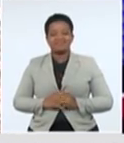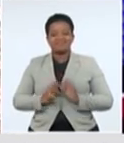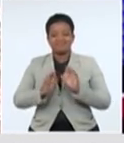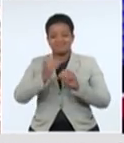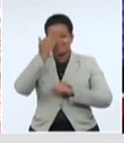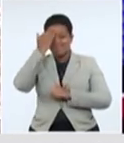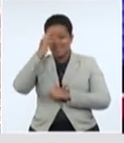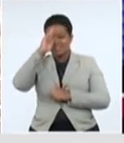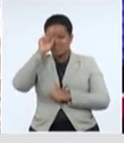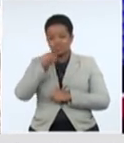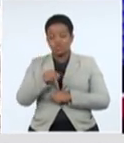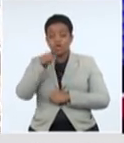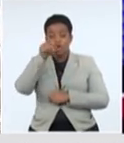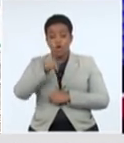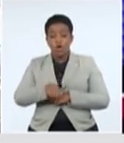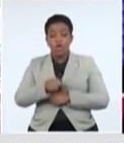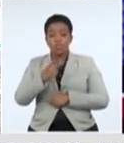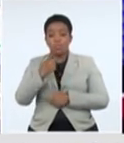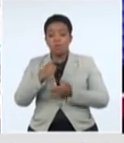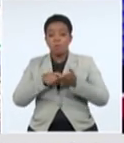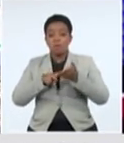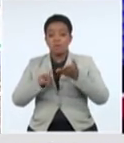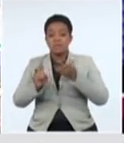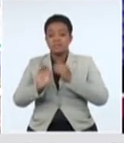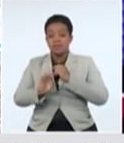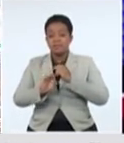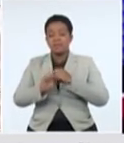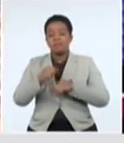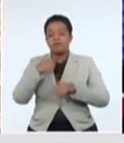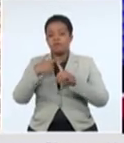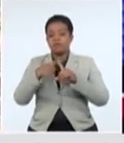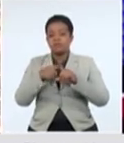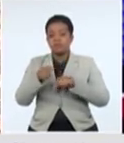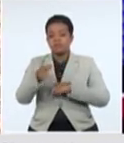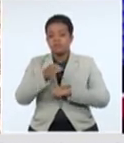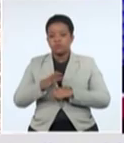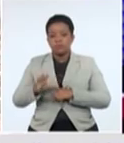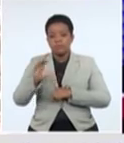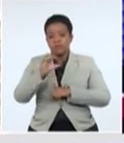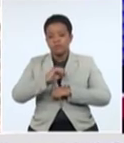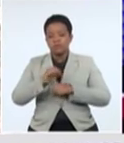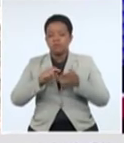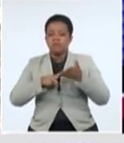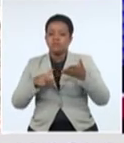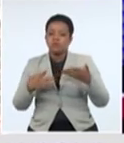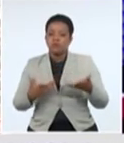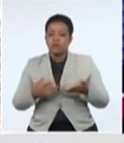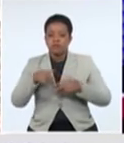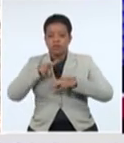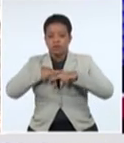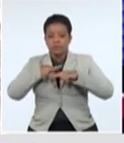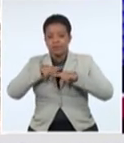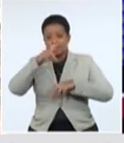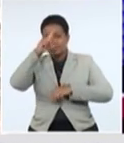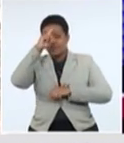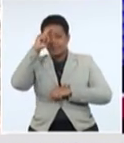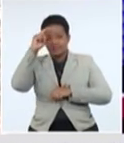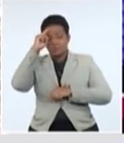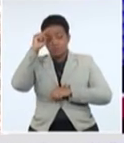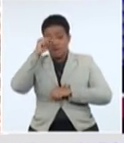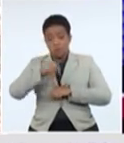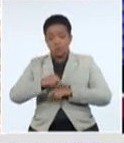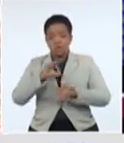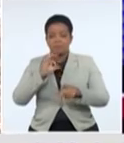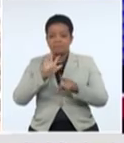provincias cubanas reportan casos en todos sus municipios. Es el caso de La Habana y Santi Espíritus. Vamos de inmediato